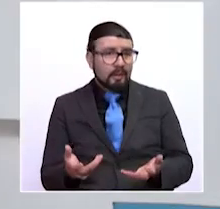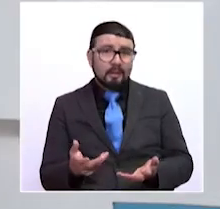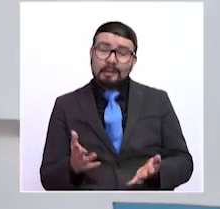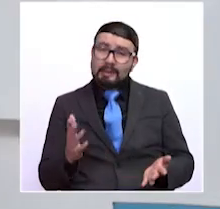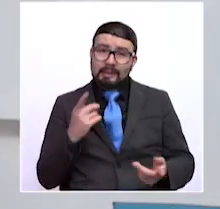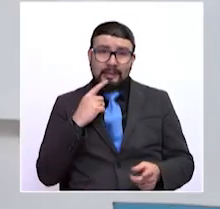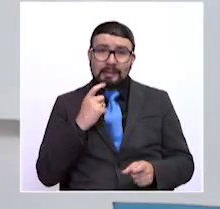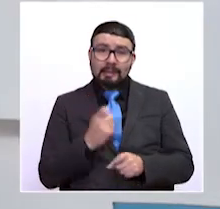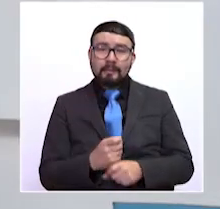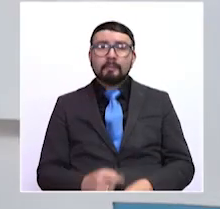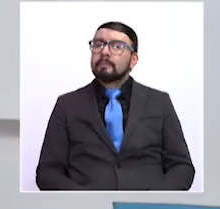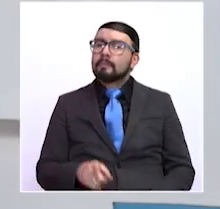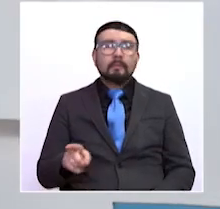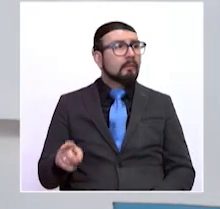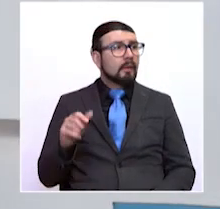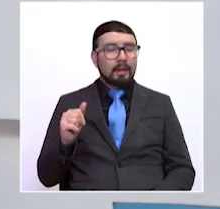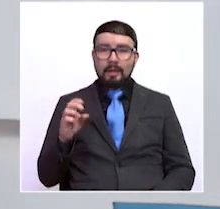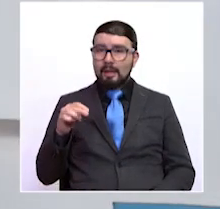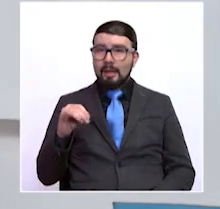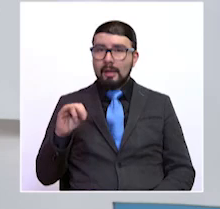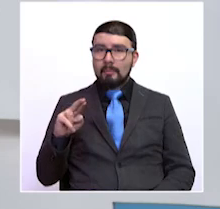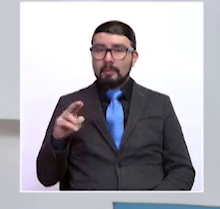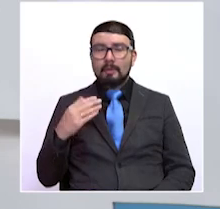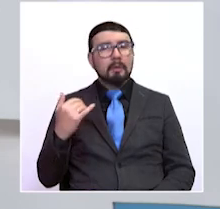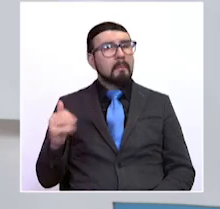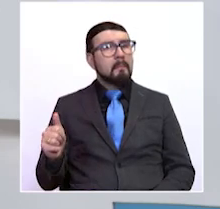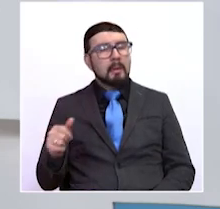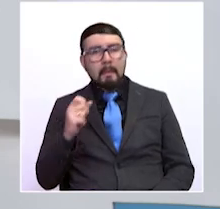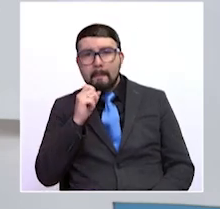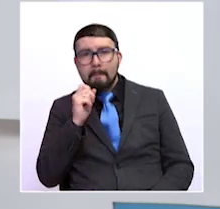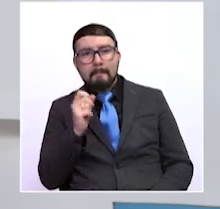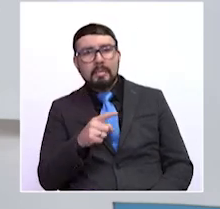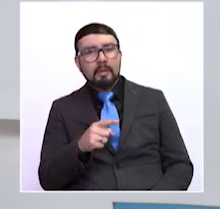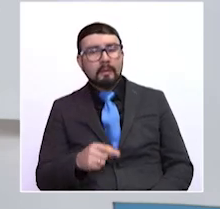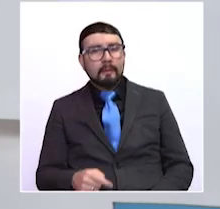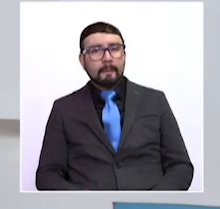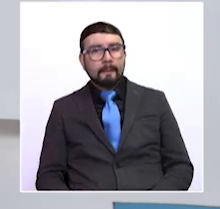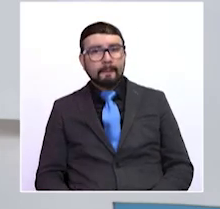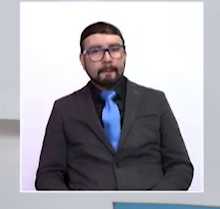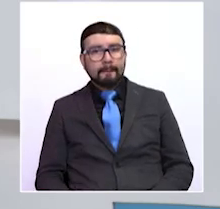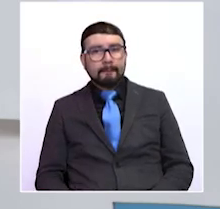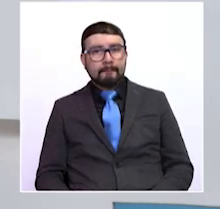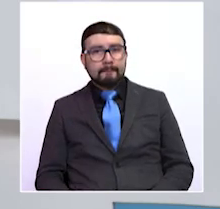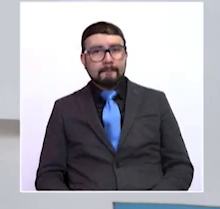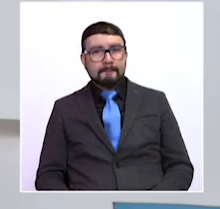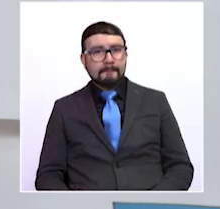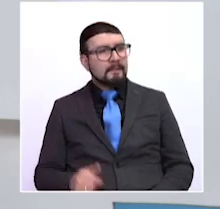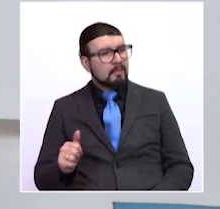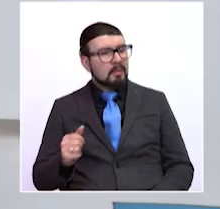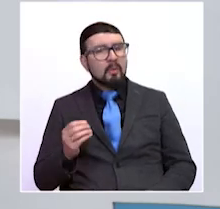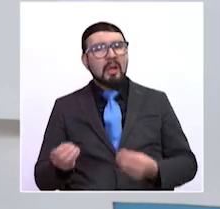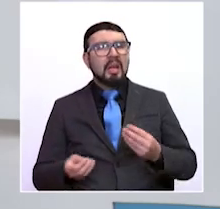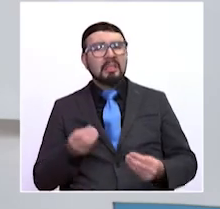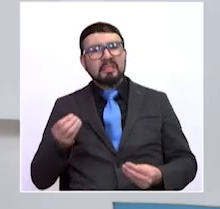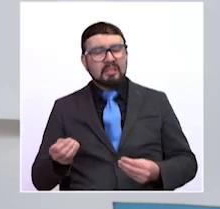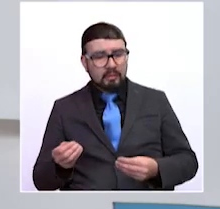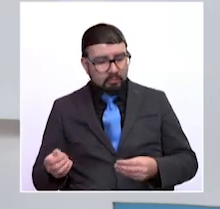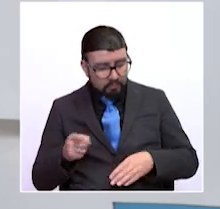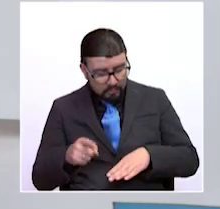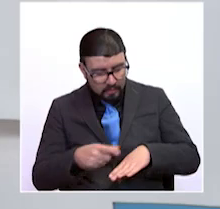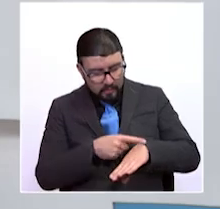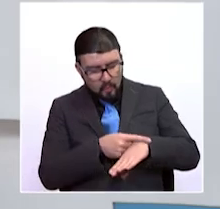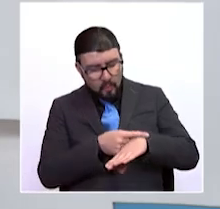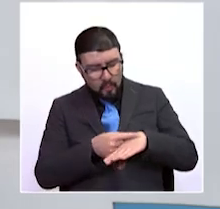entonces pregunta Amir Mutasen Kliairfat, ¿qué puede hacer para una cicatriz atrófica?